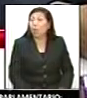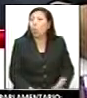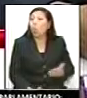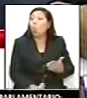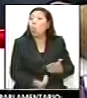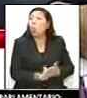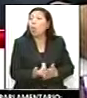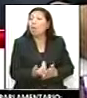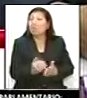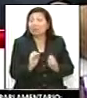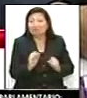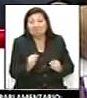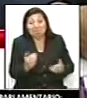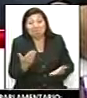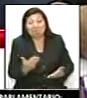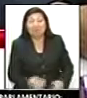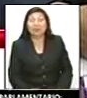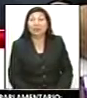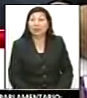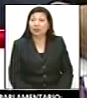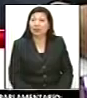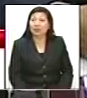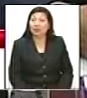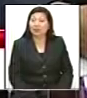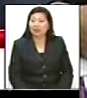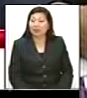innovadora que posiblemente